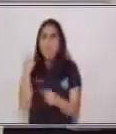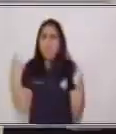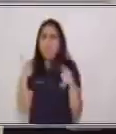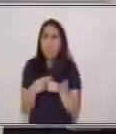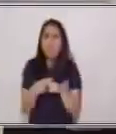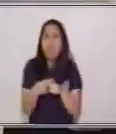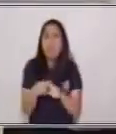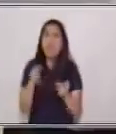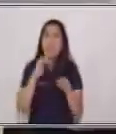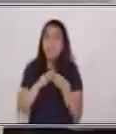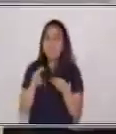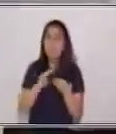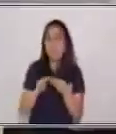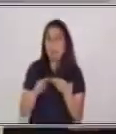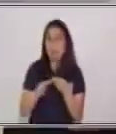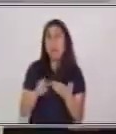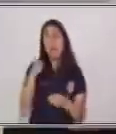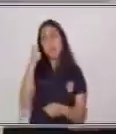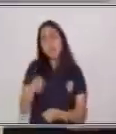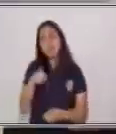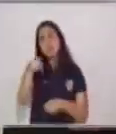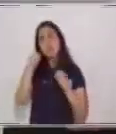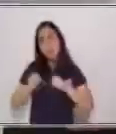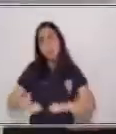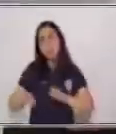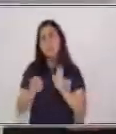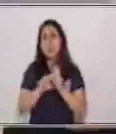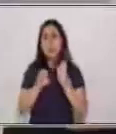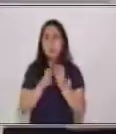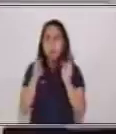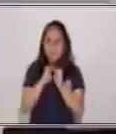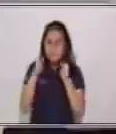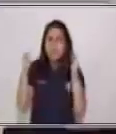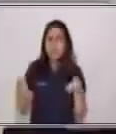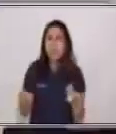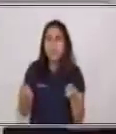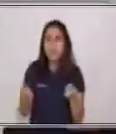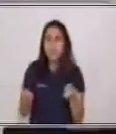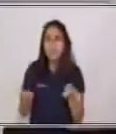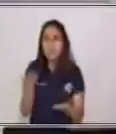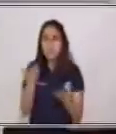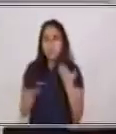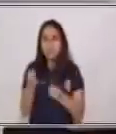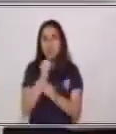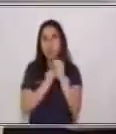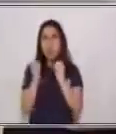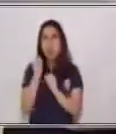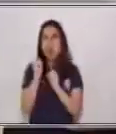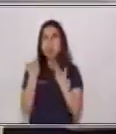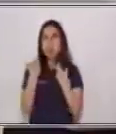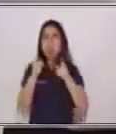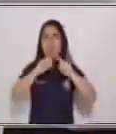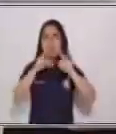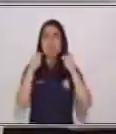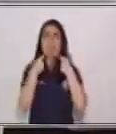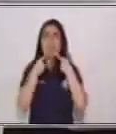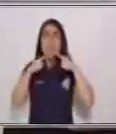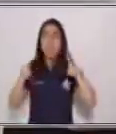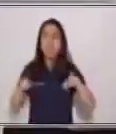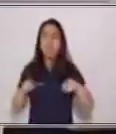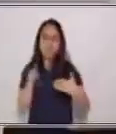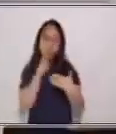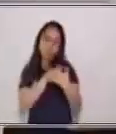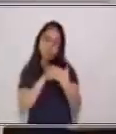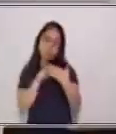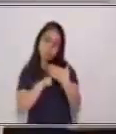publicidad, ver en los periódicos, que puedas verificar si realmente están escritas las palabras de forma correcta, si están